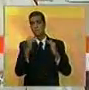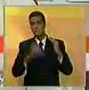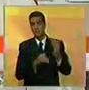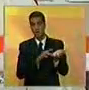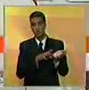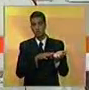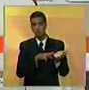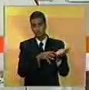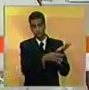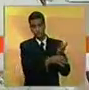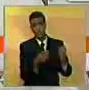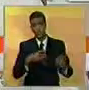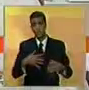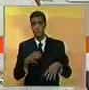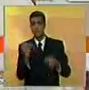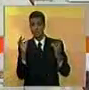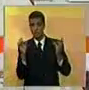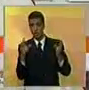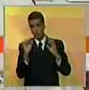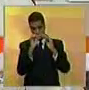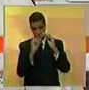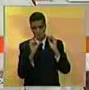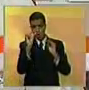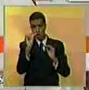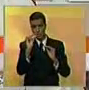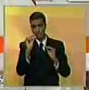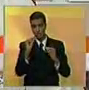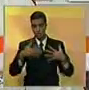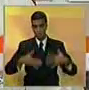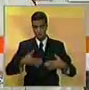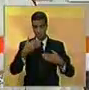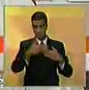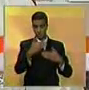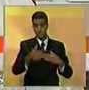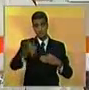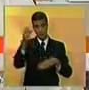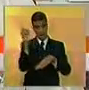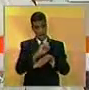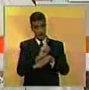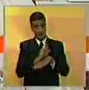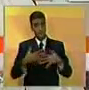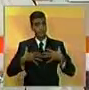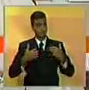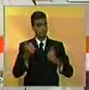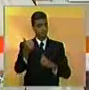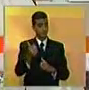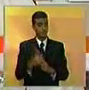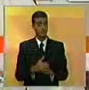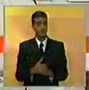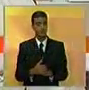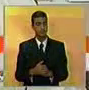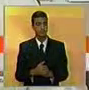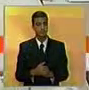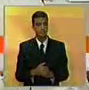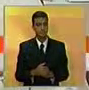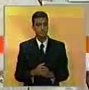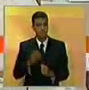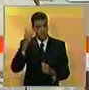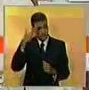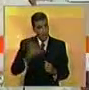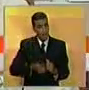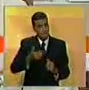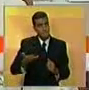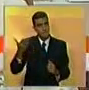operación, menos dolor postoperatorio para el paciente y una recuperación más rápida. Y quizás la ventaja